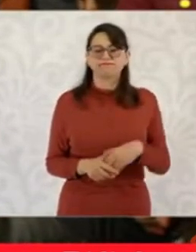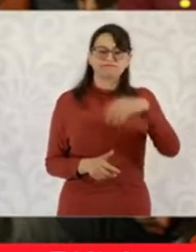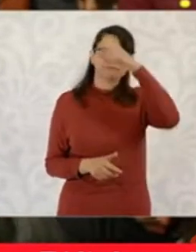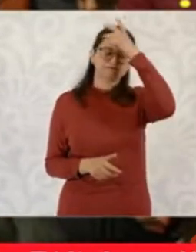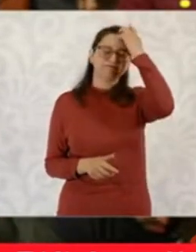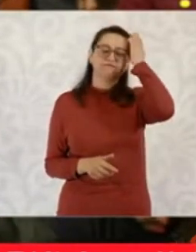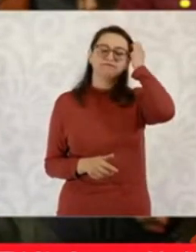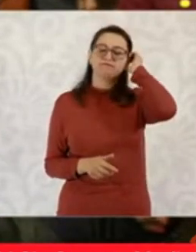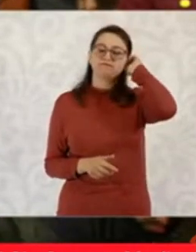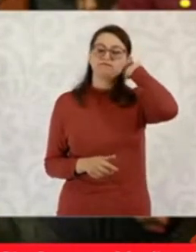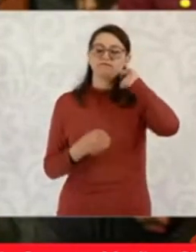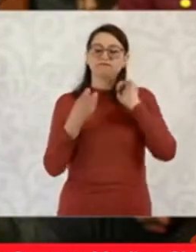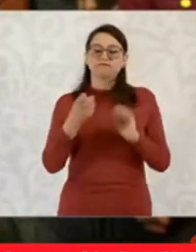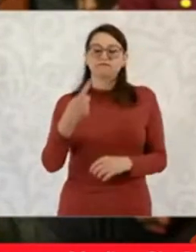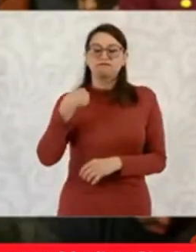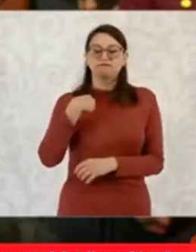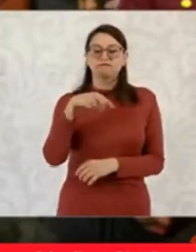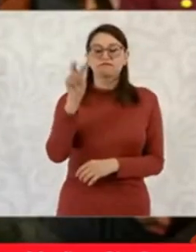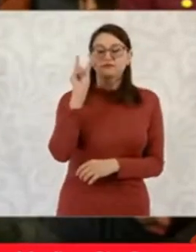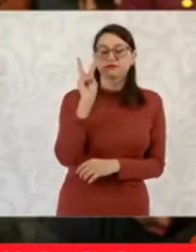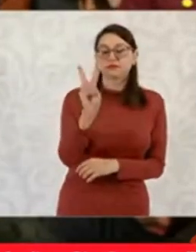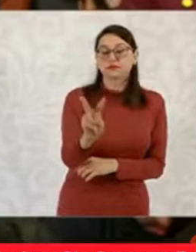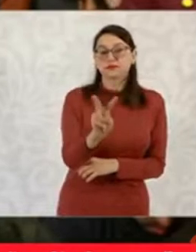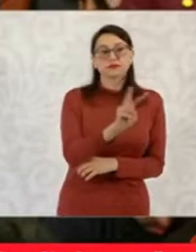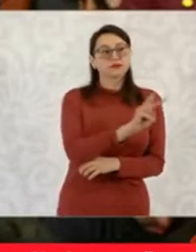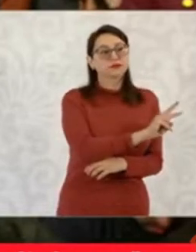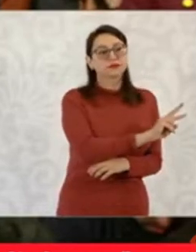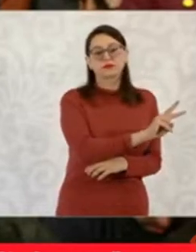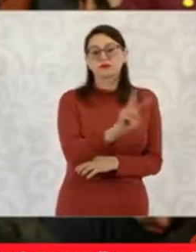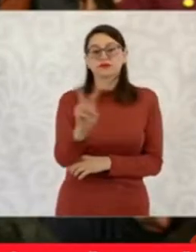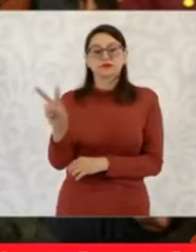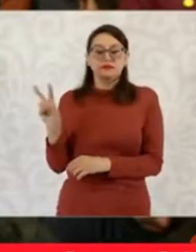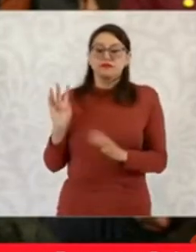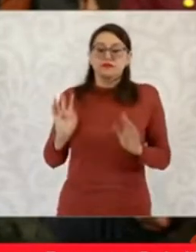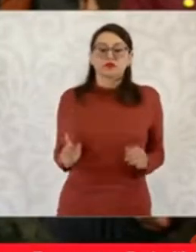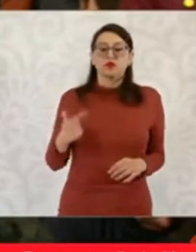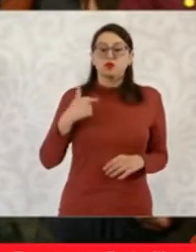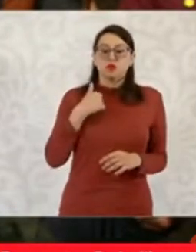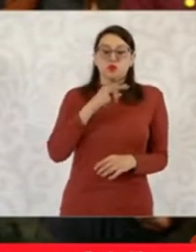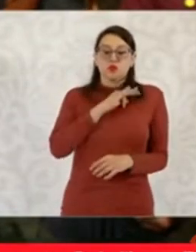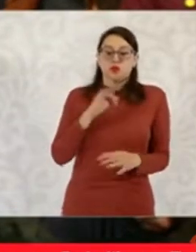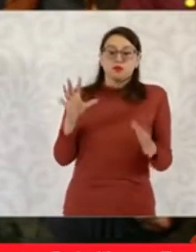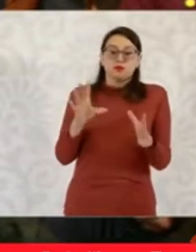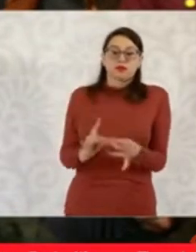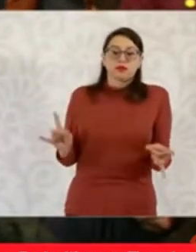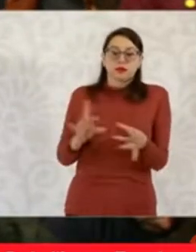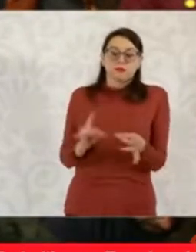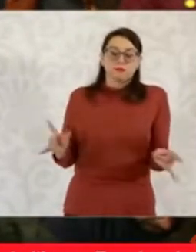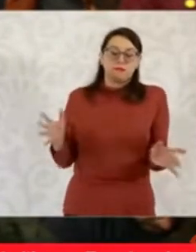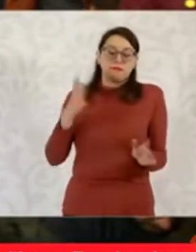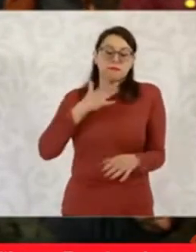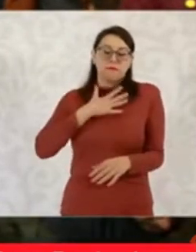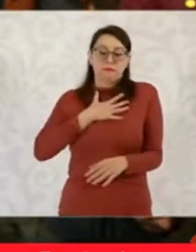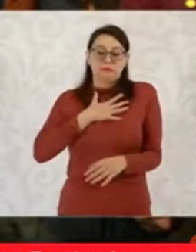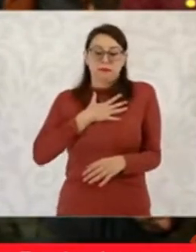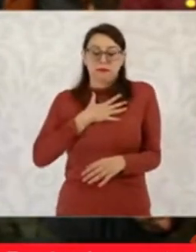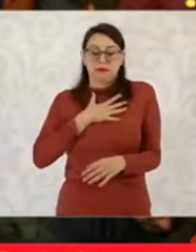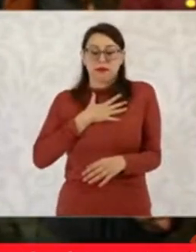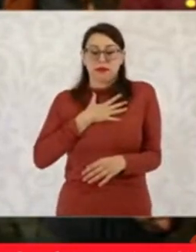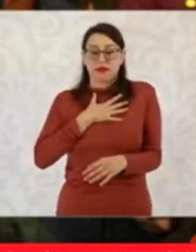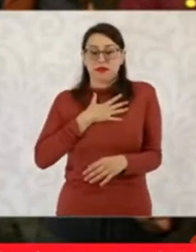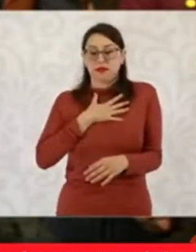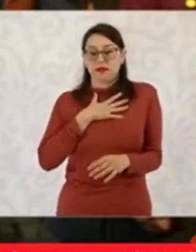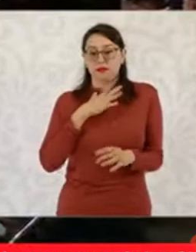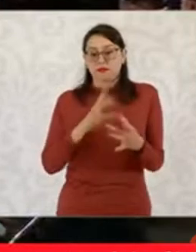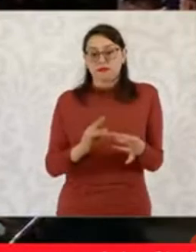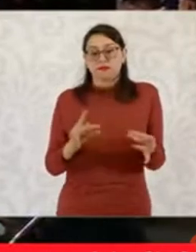En general eso es lo que vi y pues ya esa es la descripción del lugar que yo encontré. No sé si me permite agregar